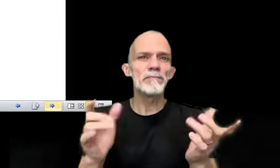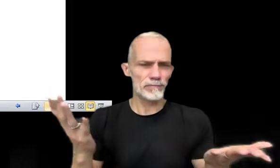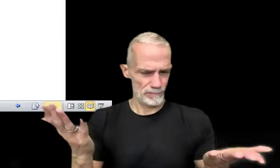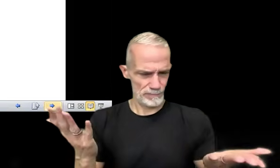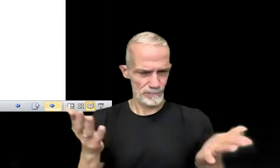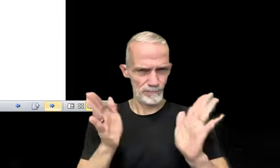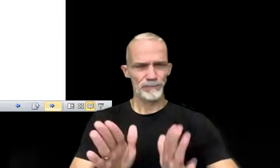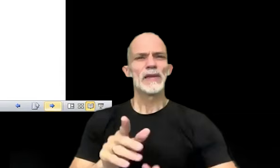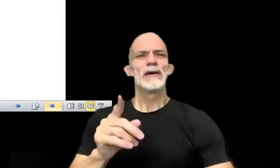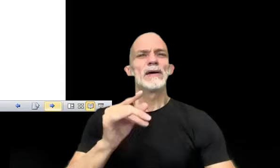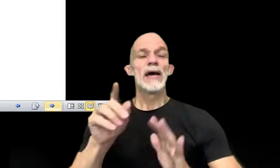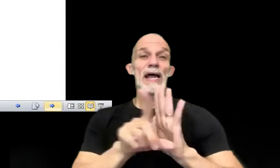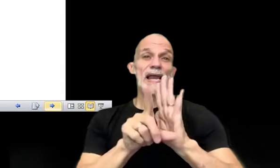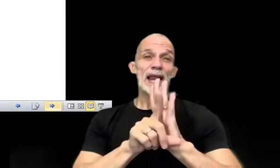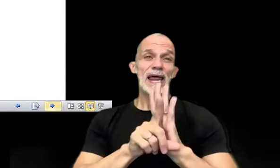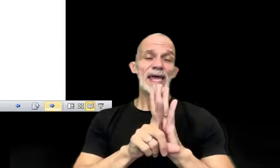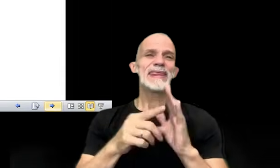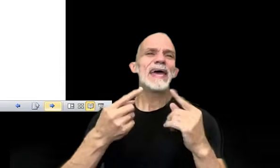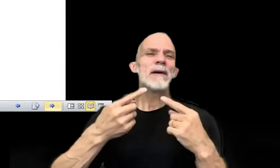¿Y qué sucede?